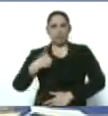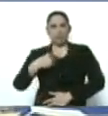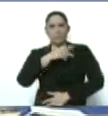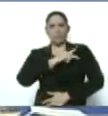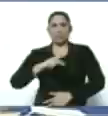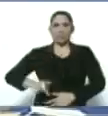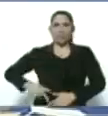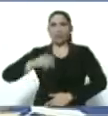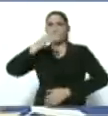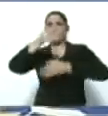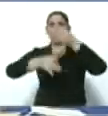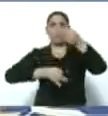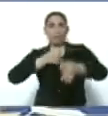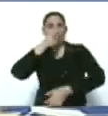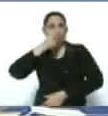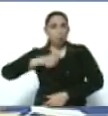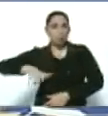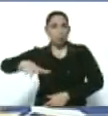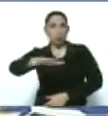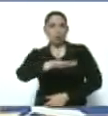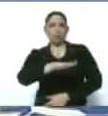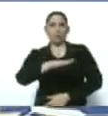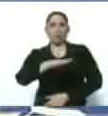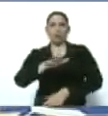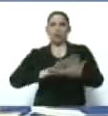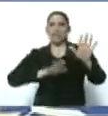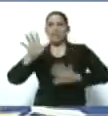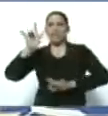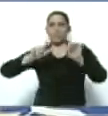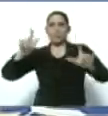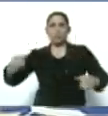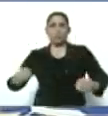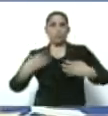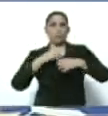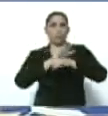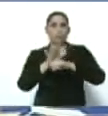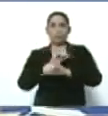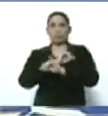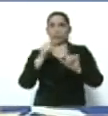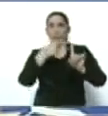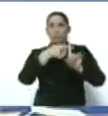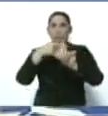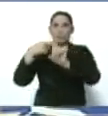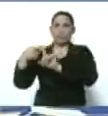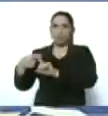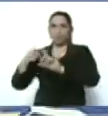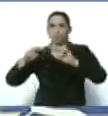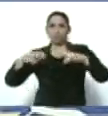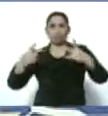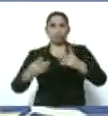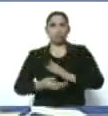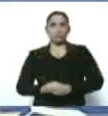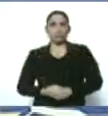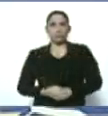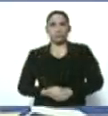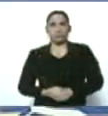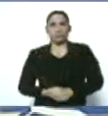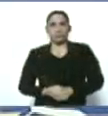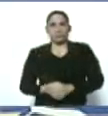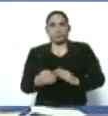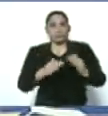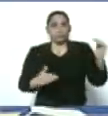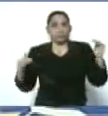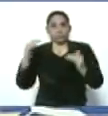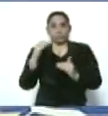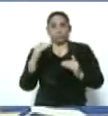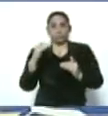explicara a nuestro pueblo estos 15 casos que ya van confirmando una tendencia mayoritaria